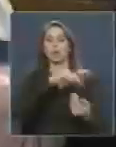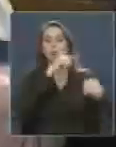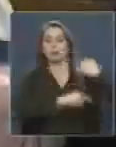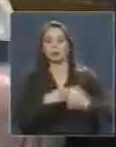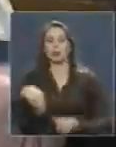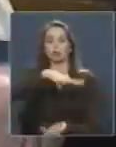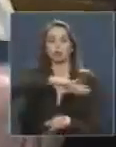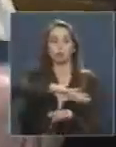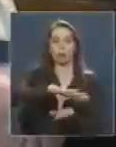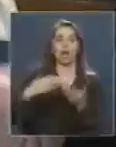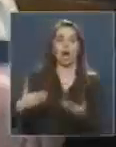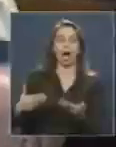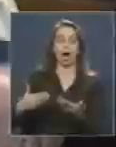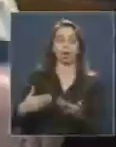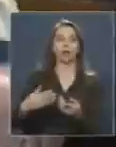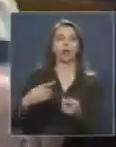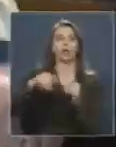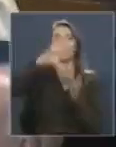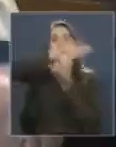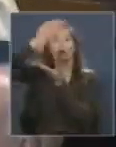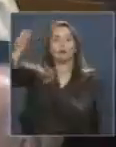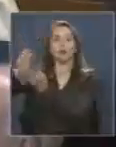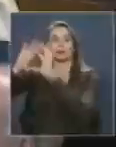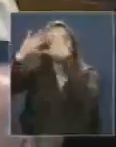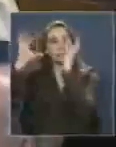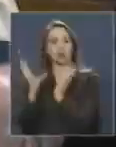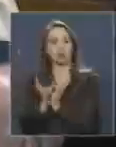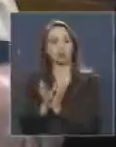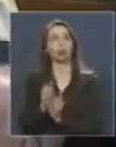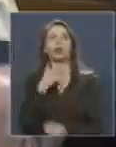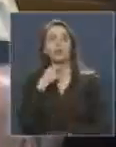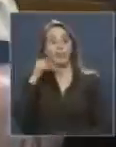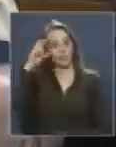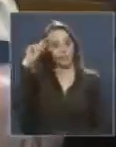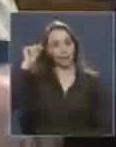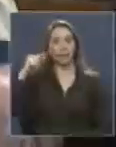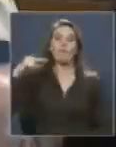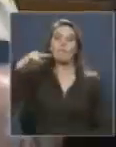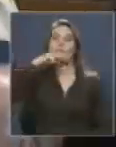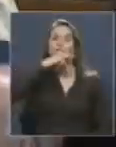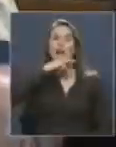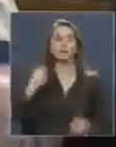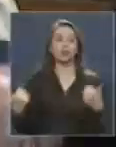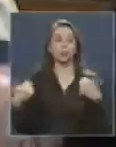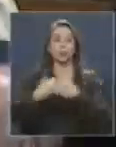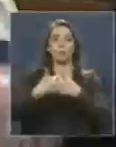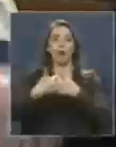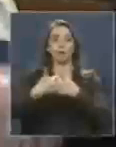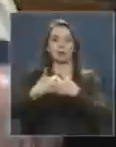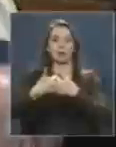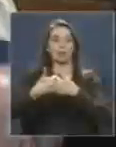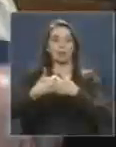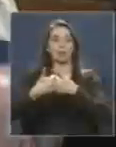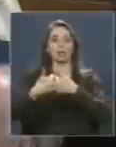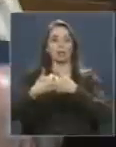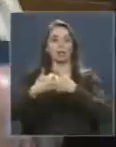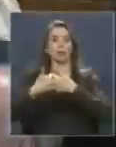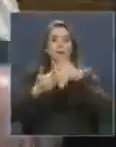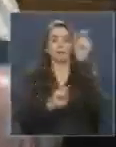país y ahora la del resto del mundo. Pretenden crear un falso empate entre quienes